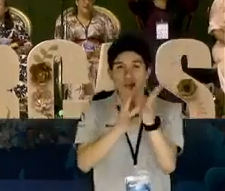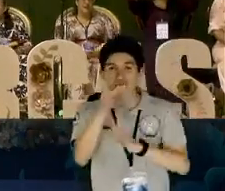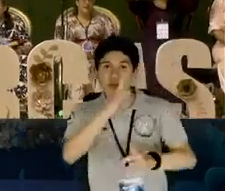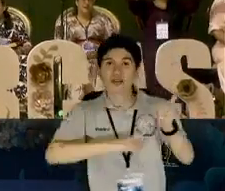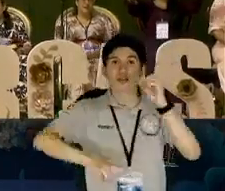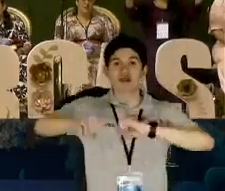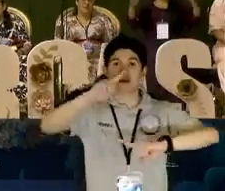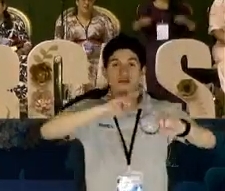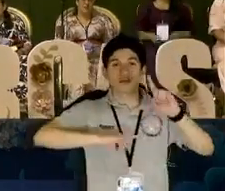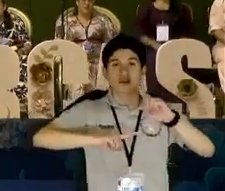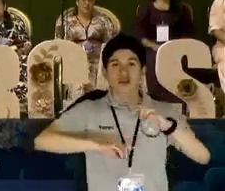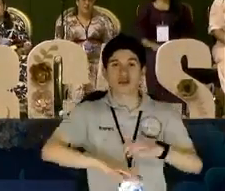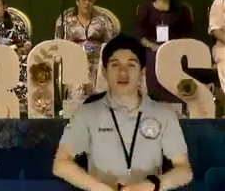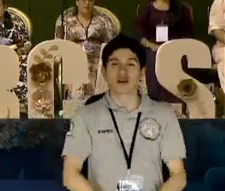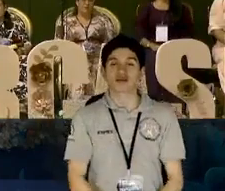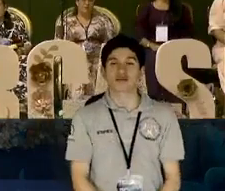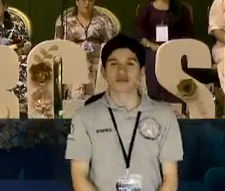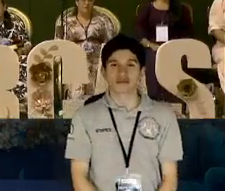del Señor?